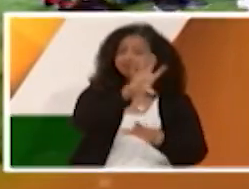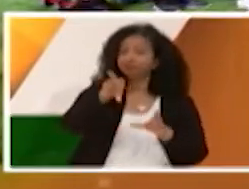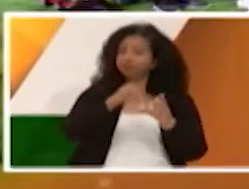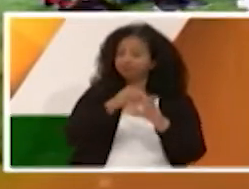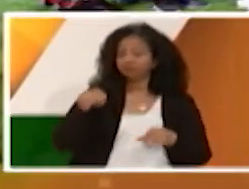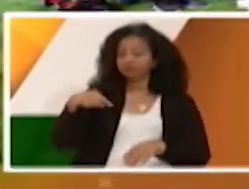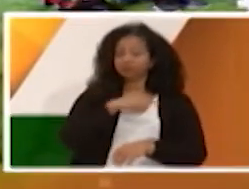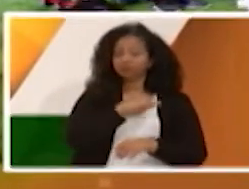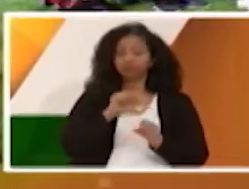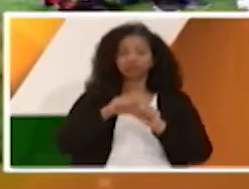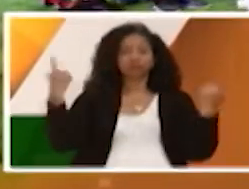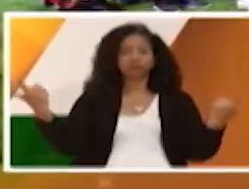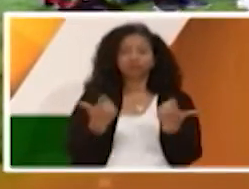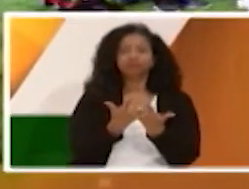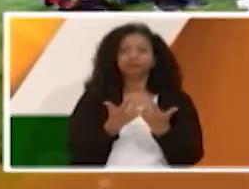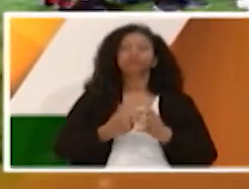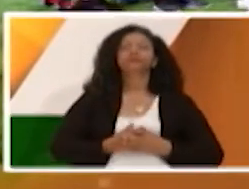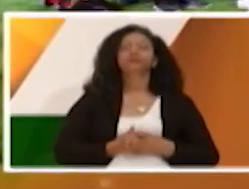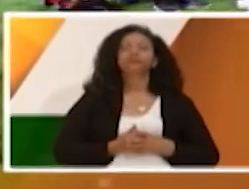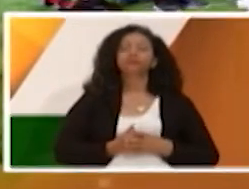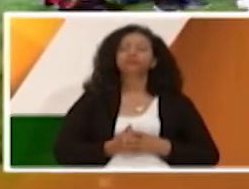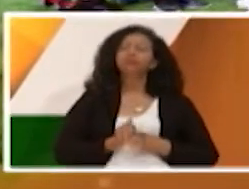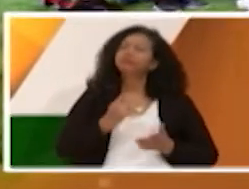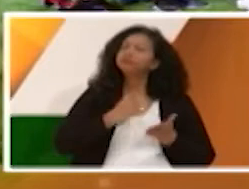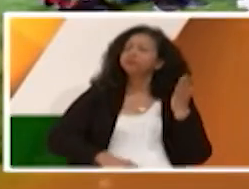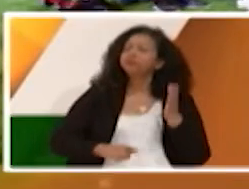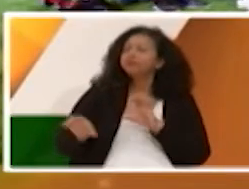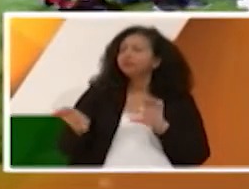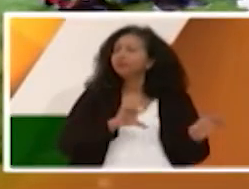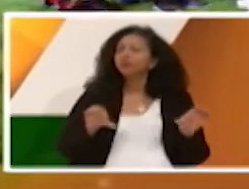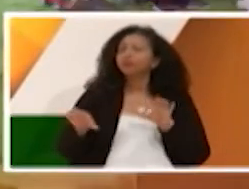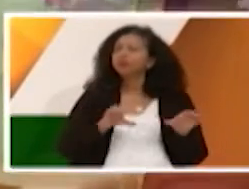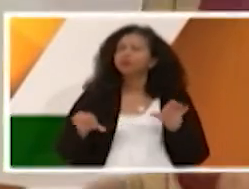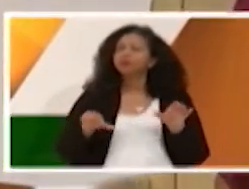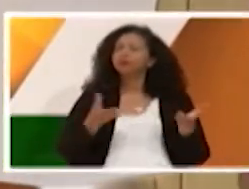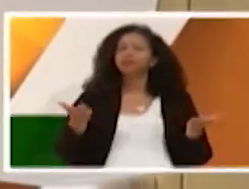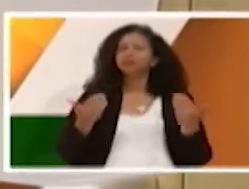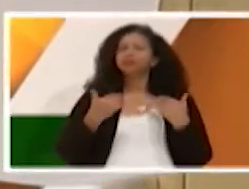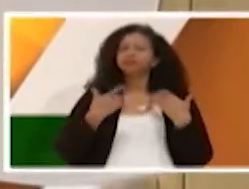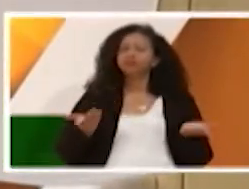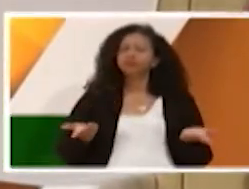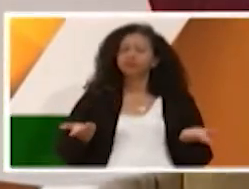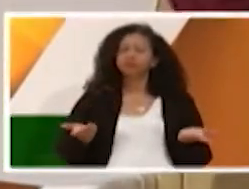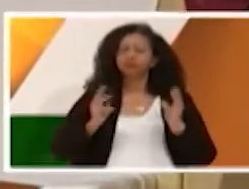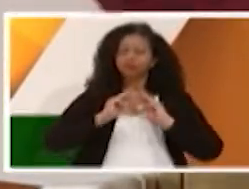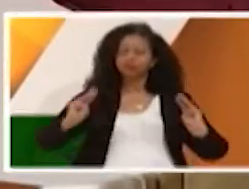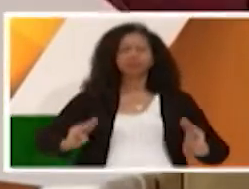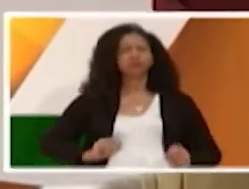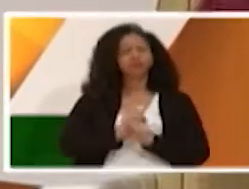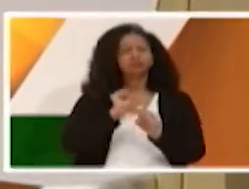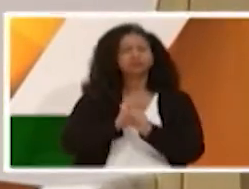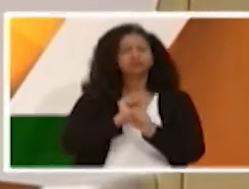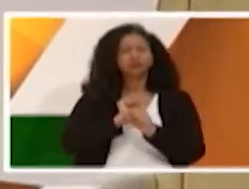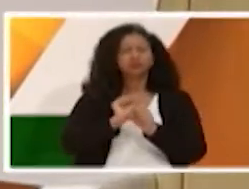estamos realizando. ¿Qué actividades tiene o cómo el Ministerio está trabajando para